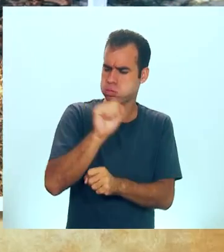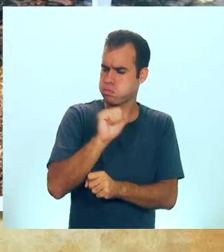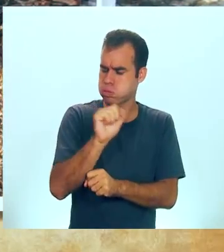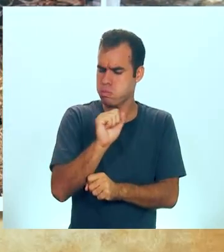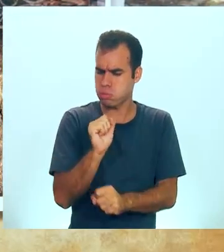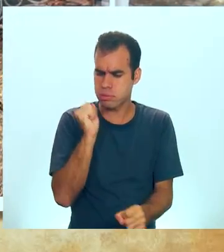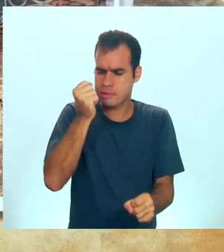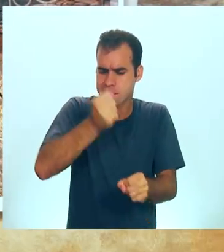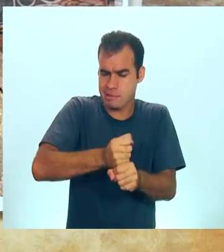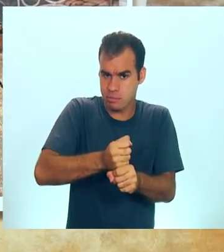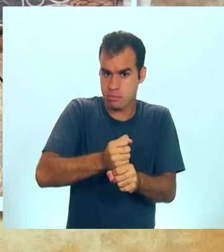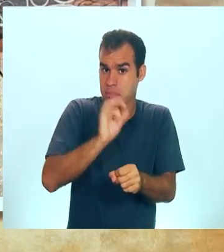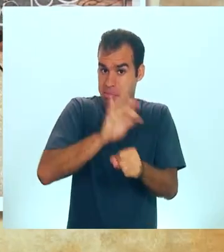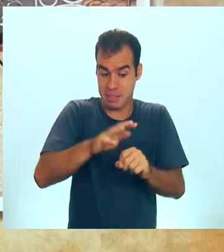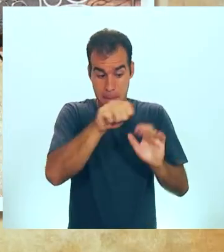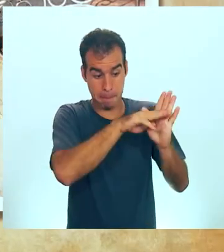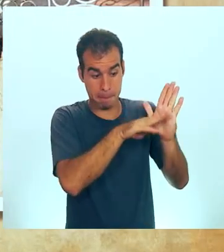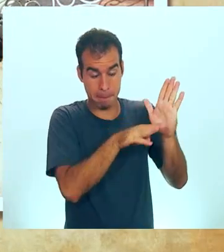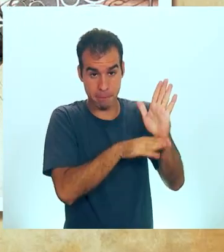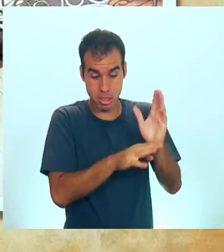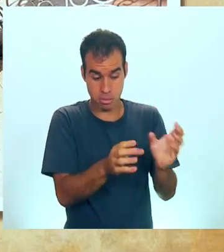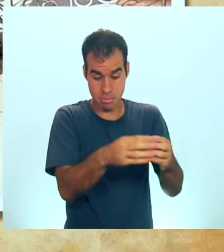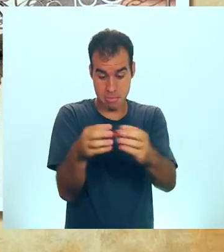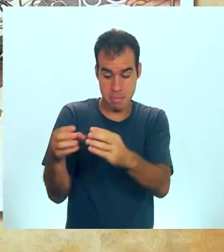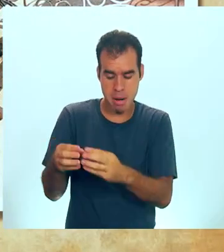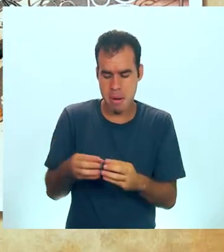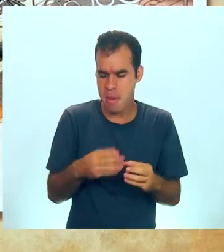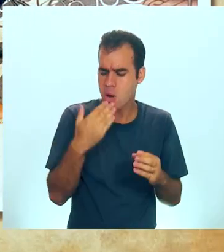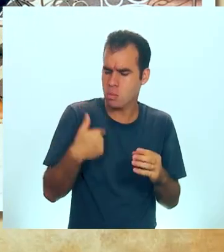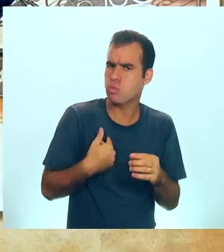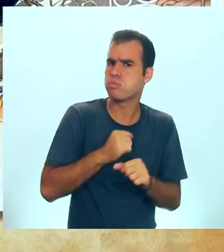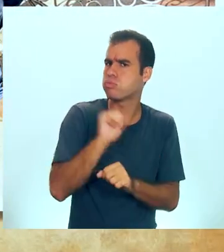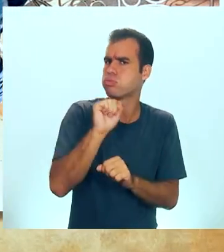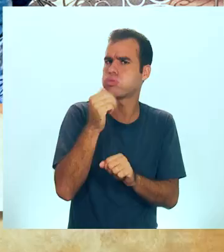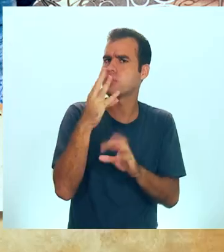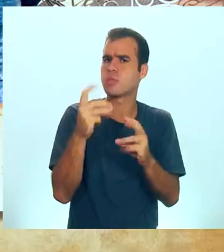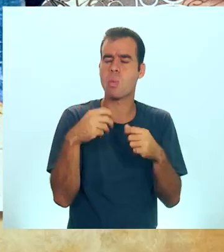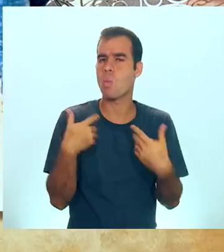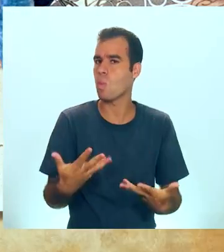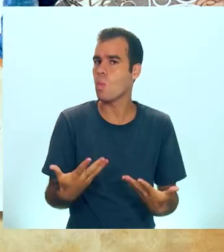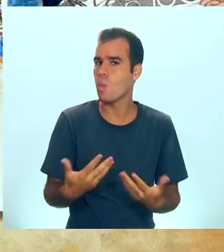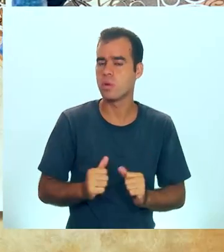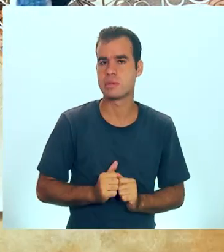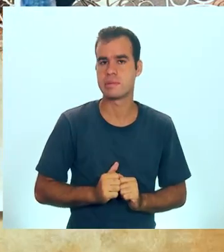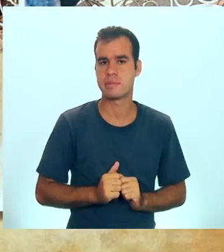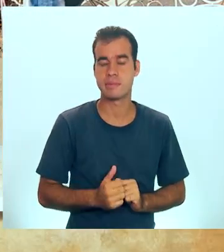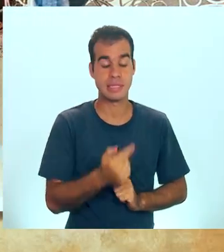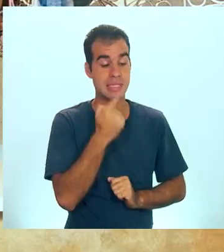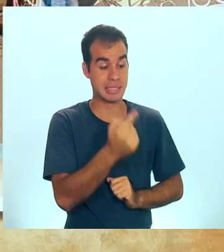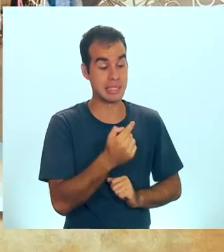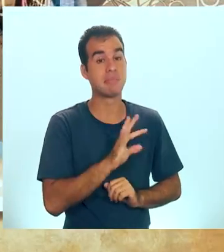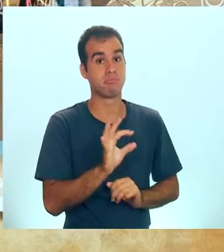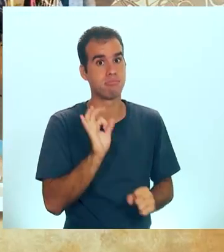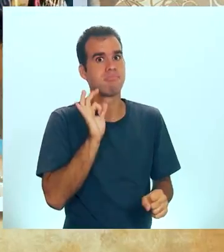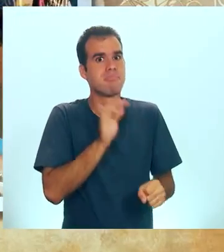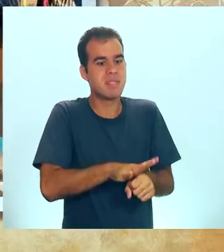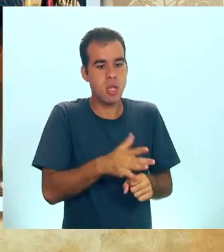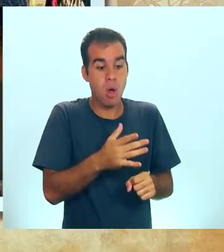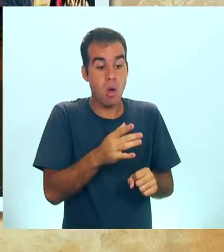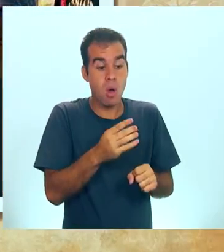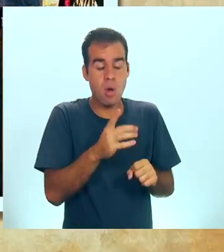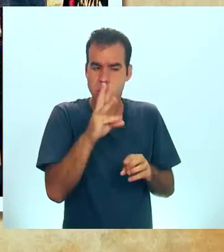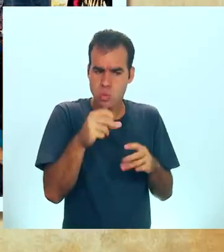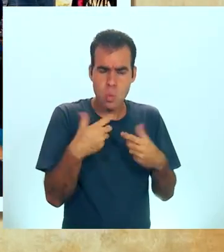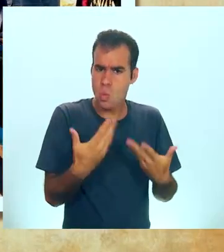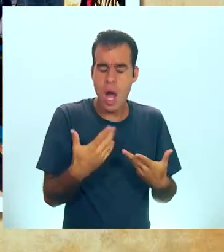de la aplicación de las medidas y de las brigadas Jóvenes por la Vida? Yo creo que el principal resultado ha estado en la contención de la epidemia en el territorio y cómo también los jóvenes